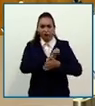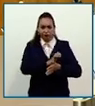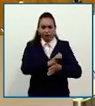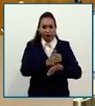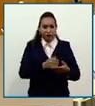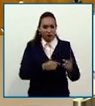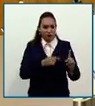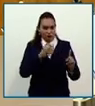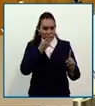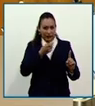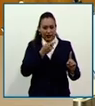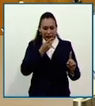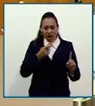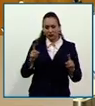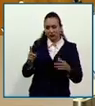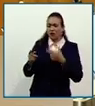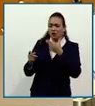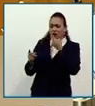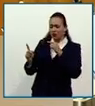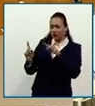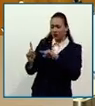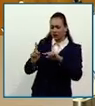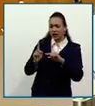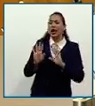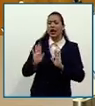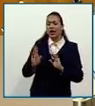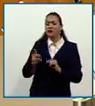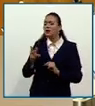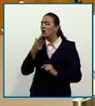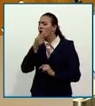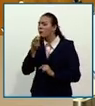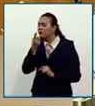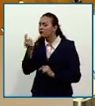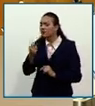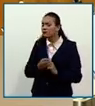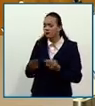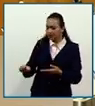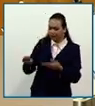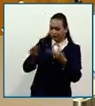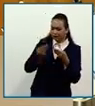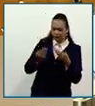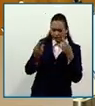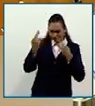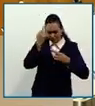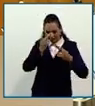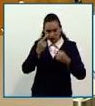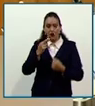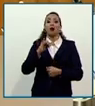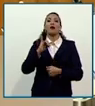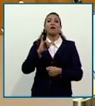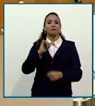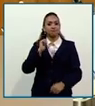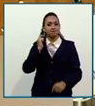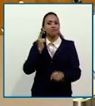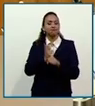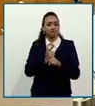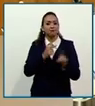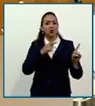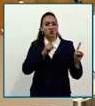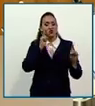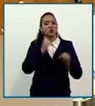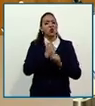las pruebas que obran en autos, particularmente del análisis de las pruebas testimoniales que ofreció la actora, de las cuales se desprende que sufrió